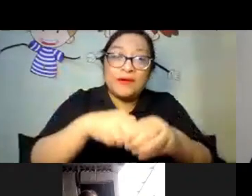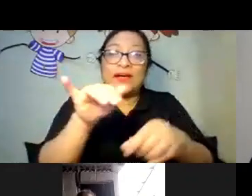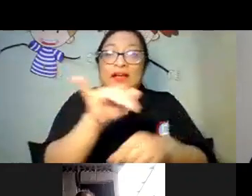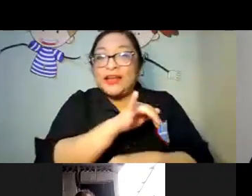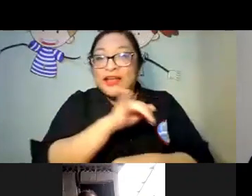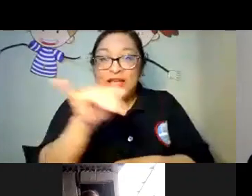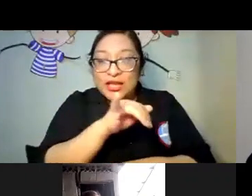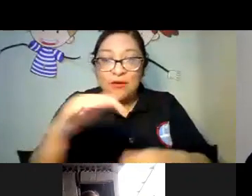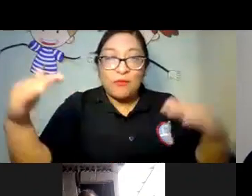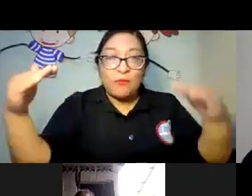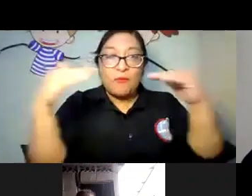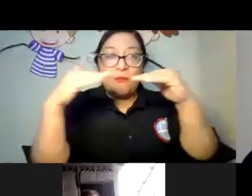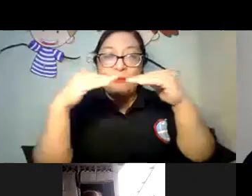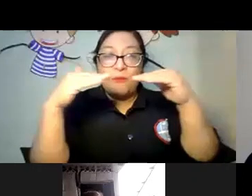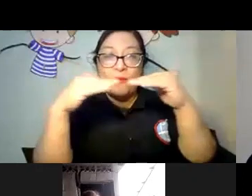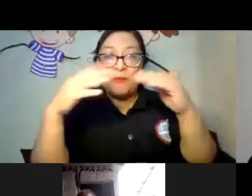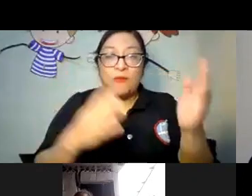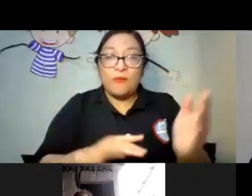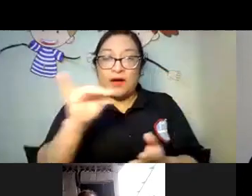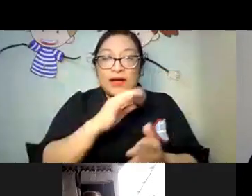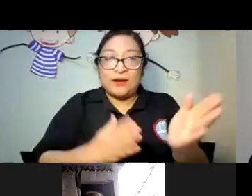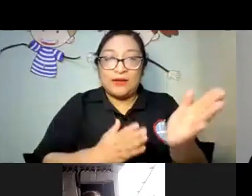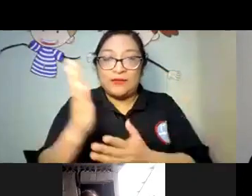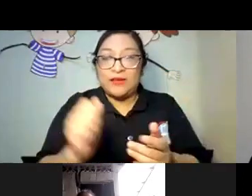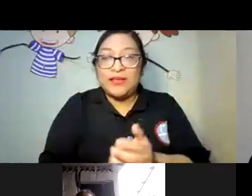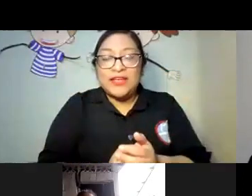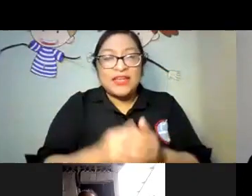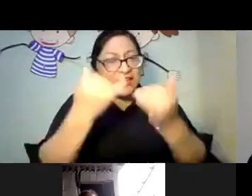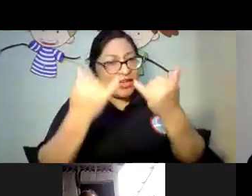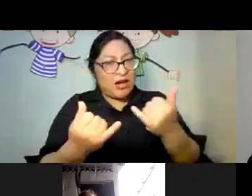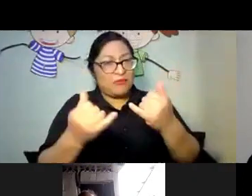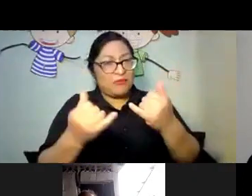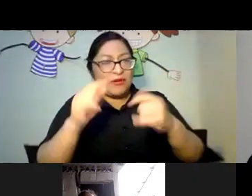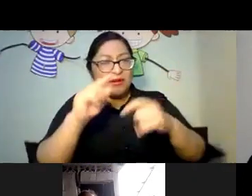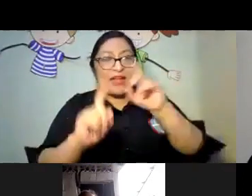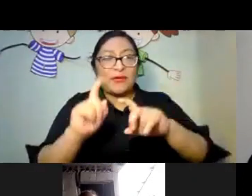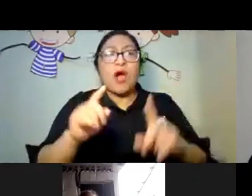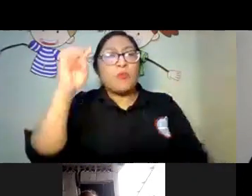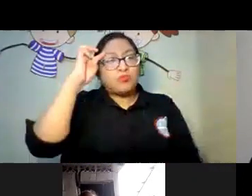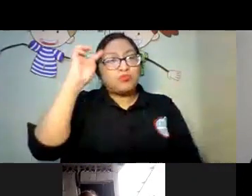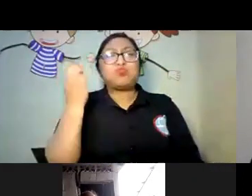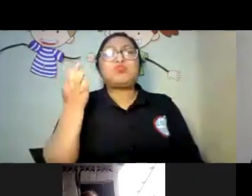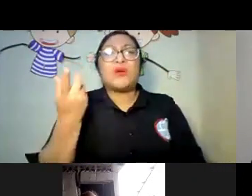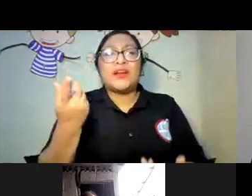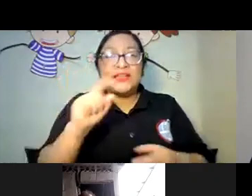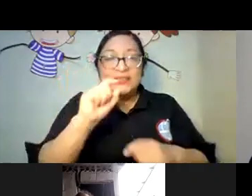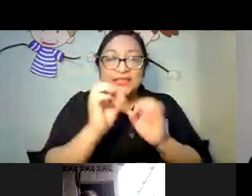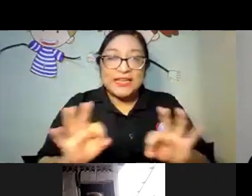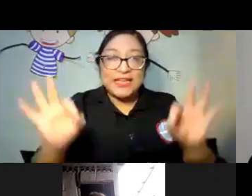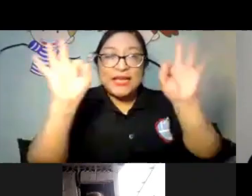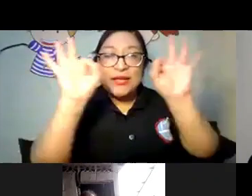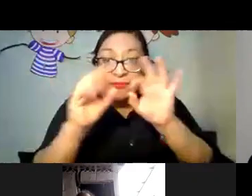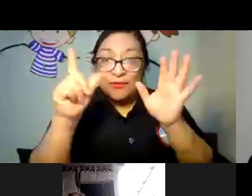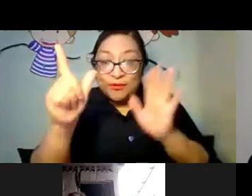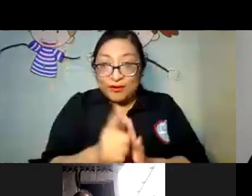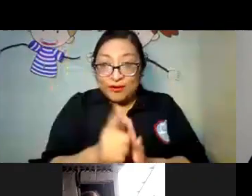de condiciones. Y por ello entonces viene la pregunta: ¿por qué es importante la lengua de señas? Nos pudimos dar cuenta